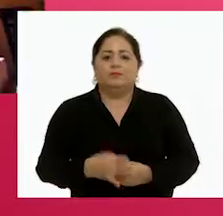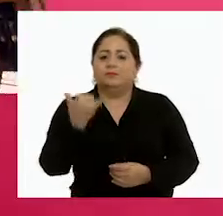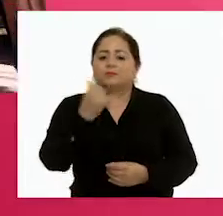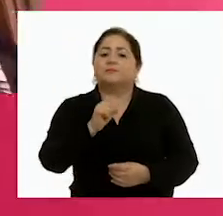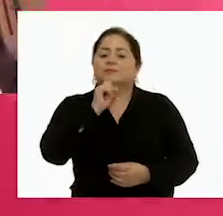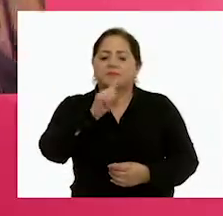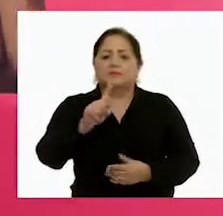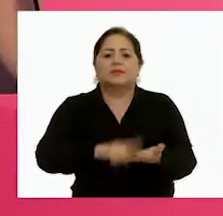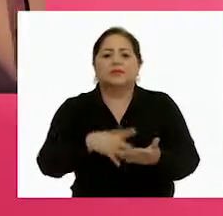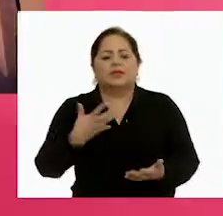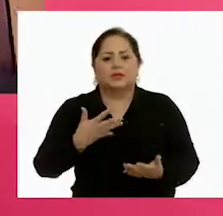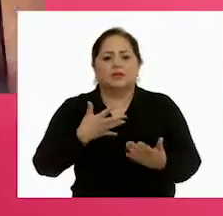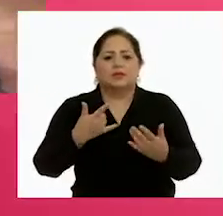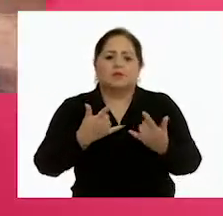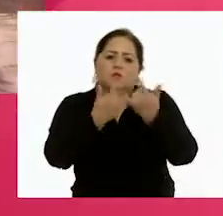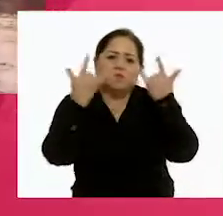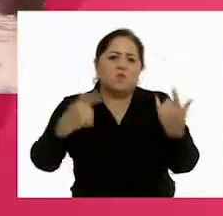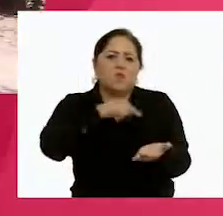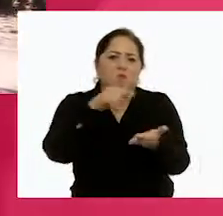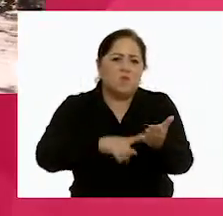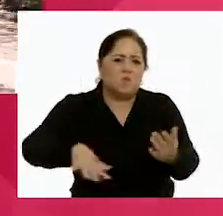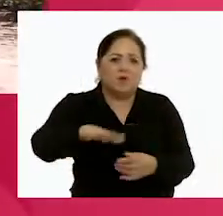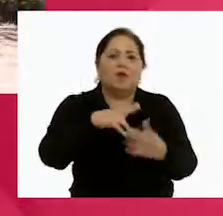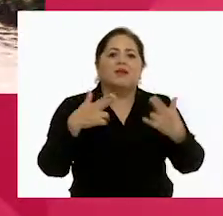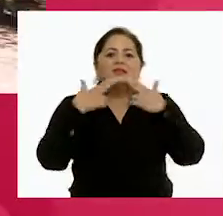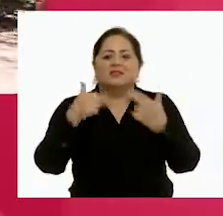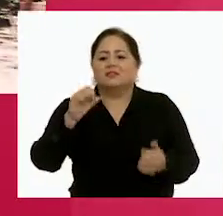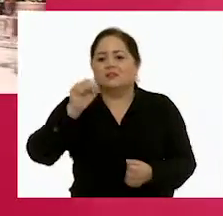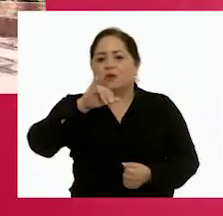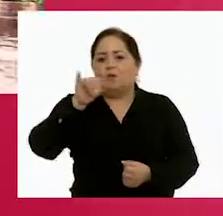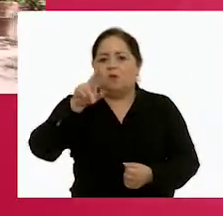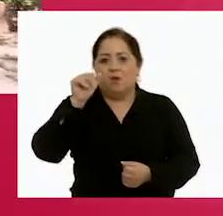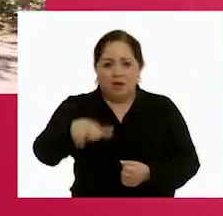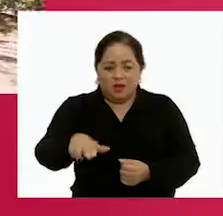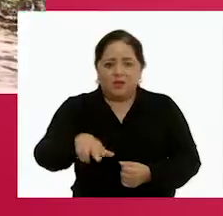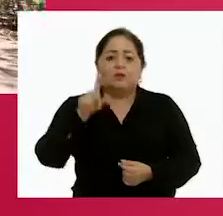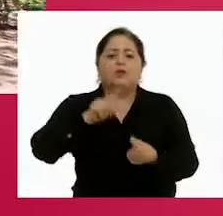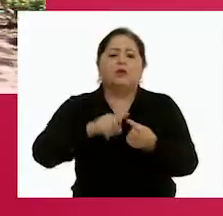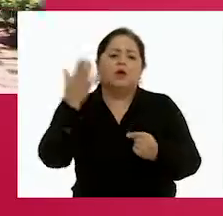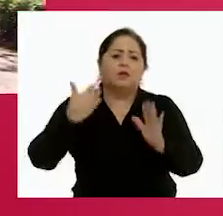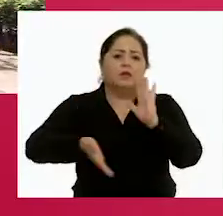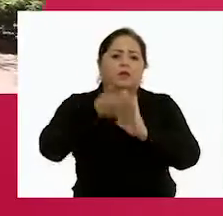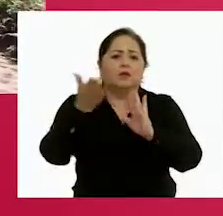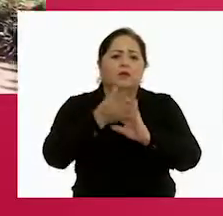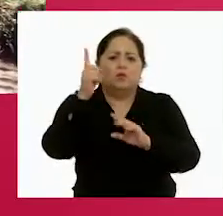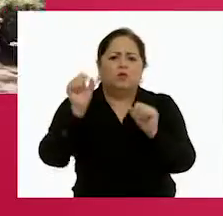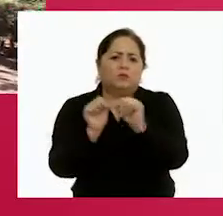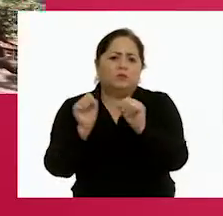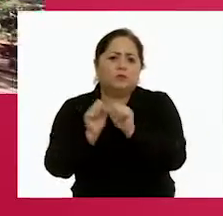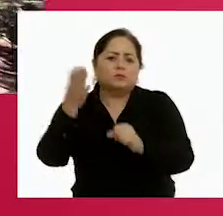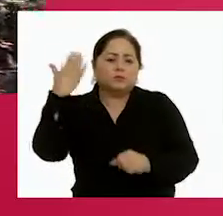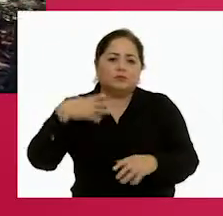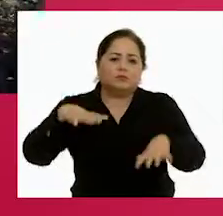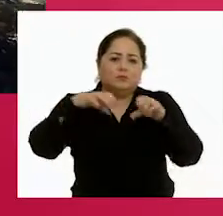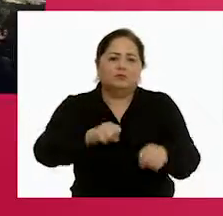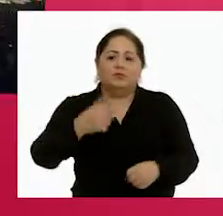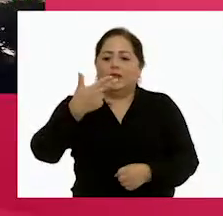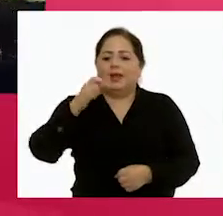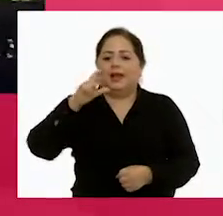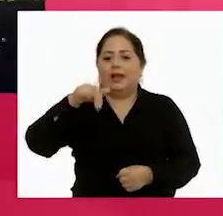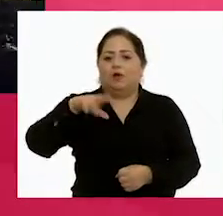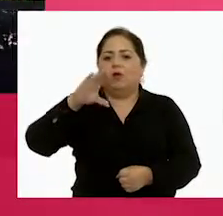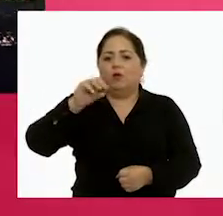También existen lugares con historia. La hacienda de San Juan Hueyapan fue construida por un sobrino del conquistador Hernán